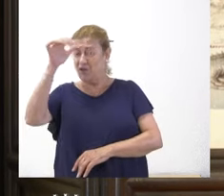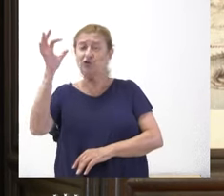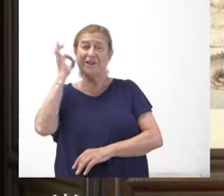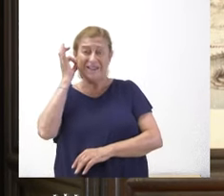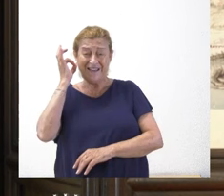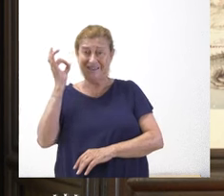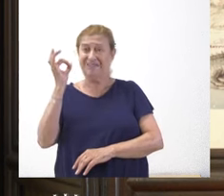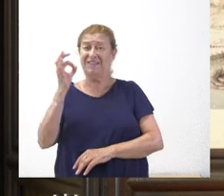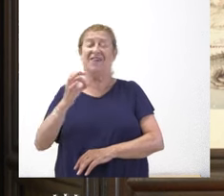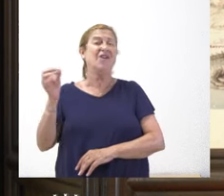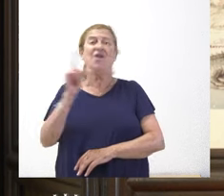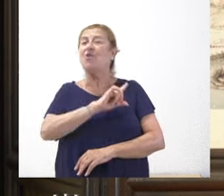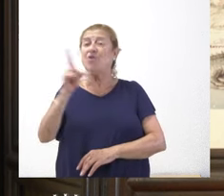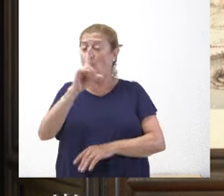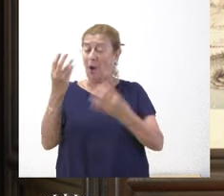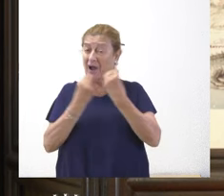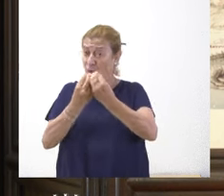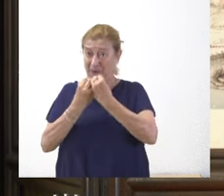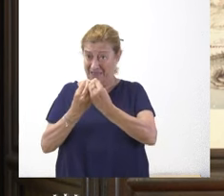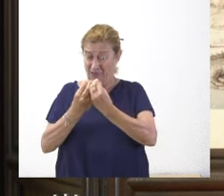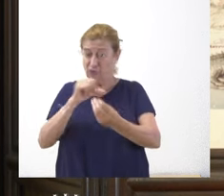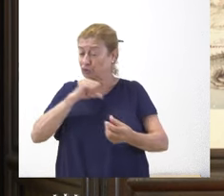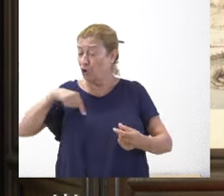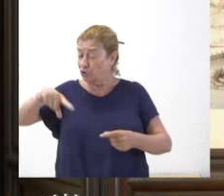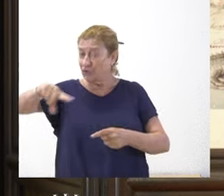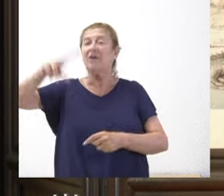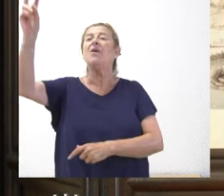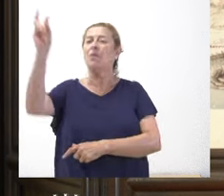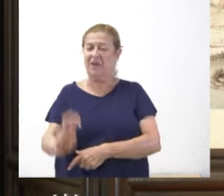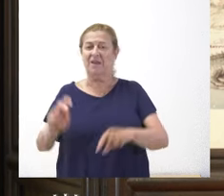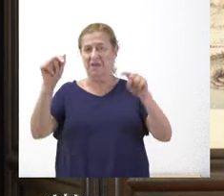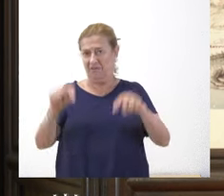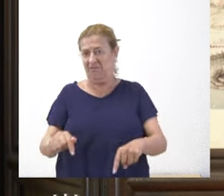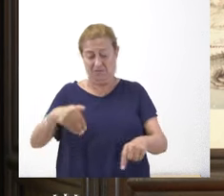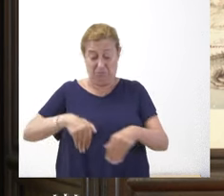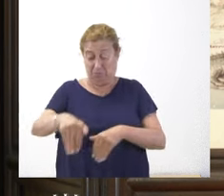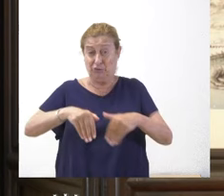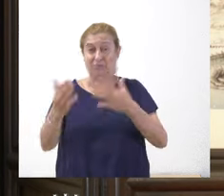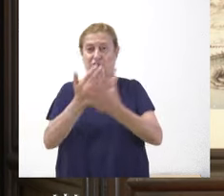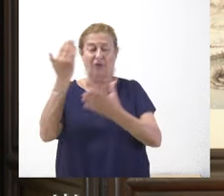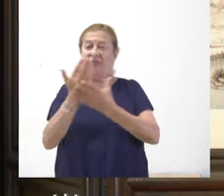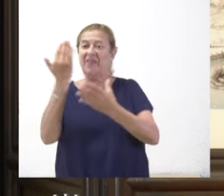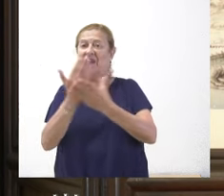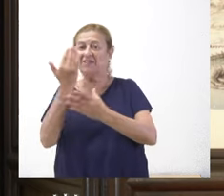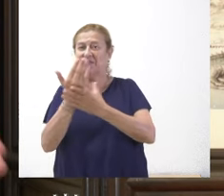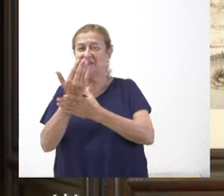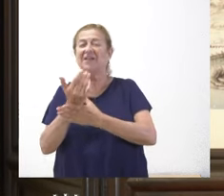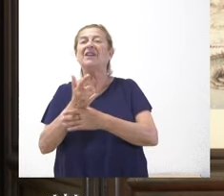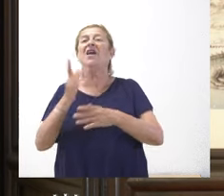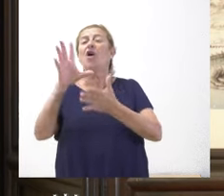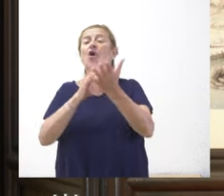niños no acompañados van a venir en los próximos días el